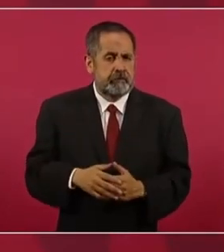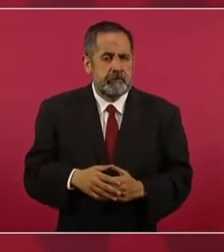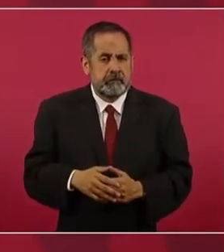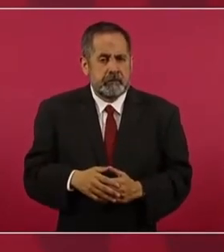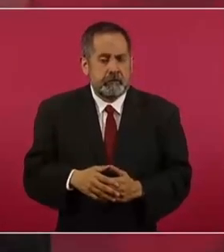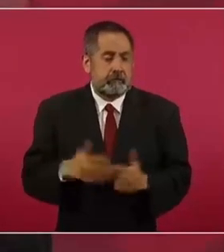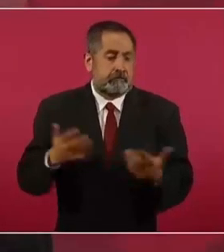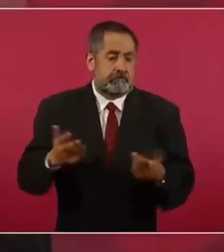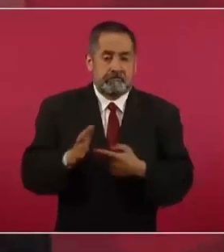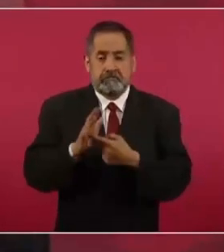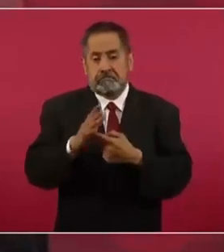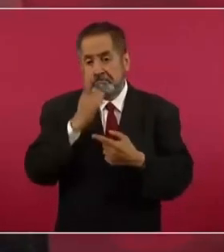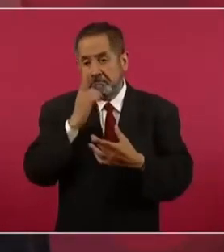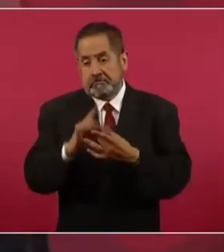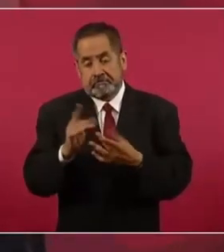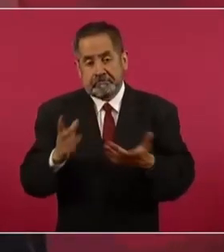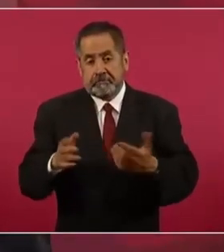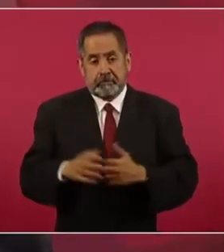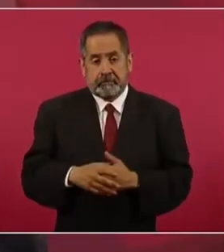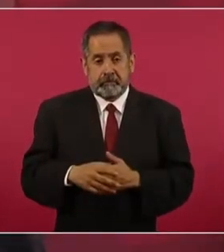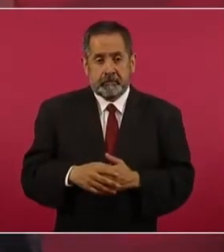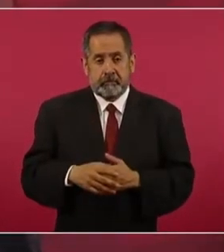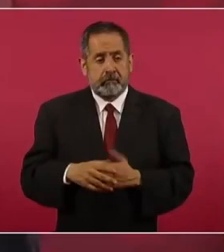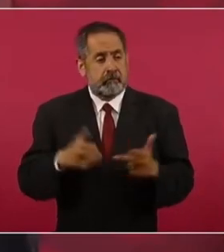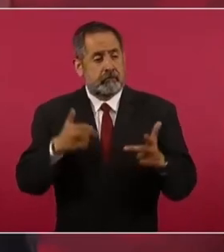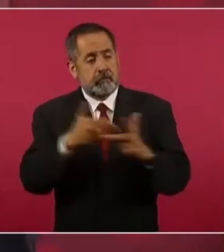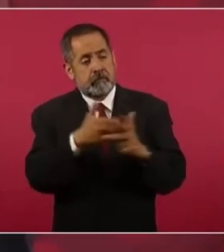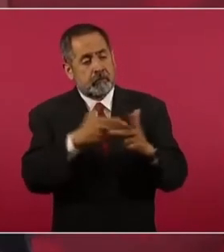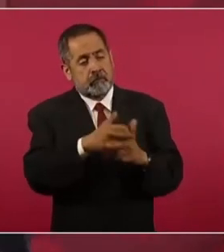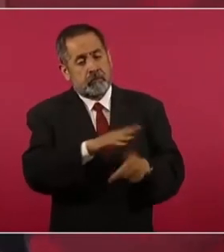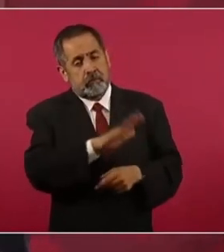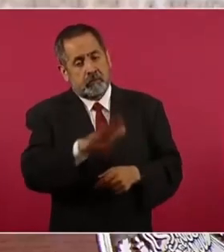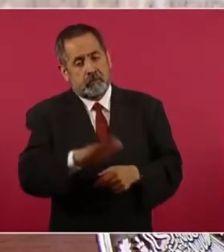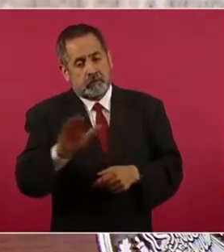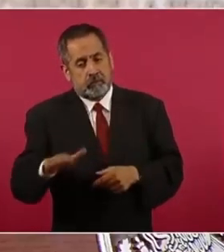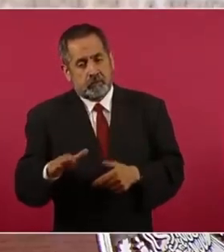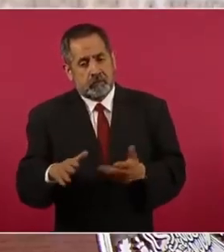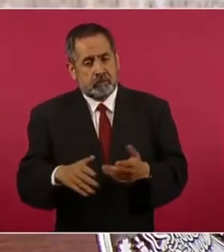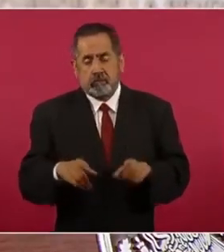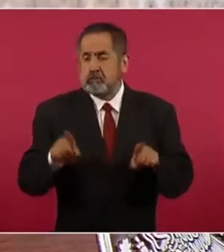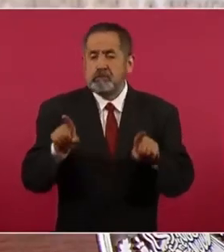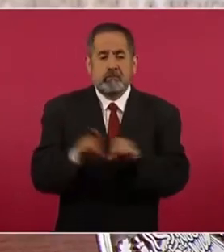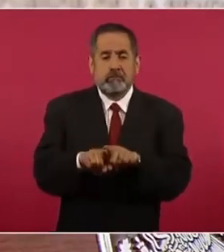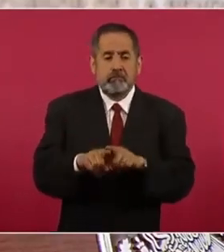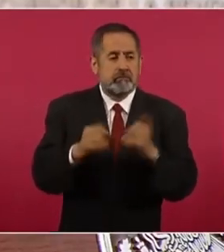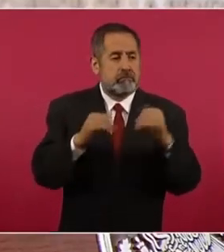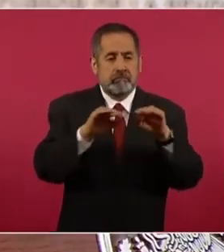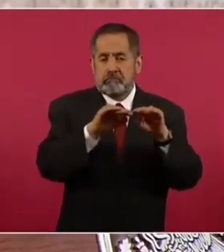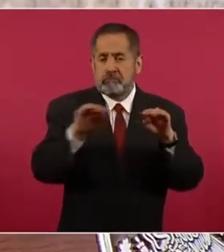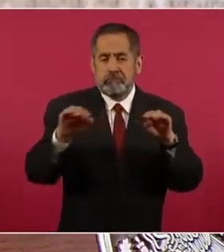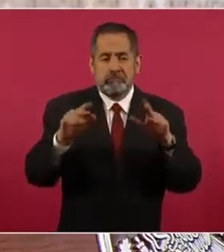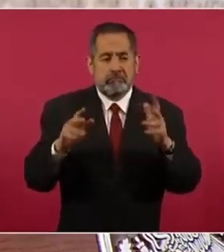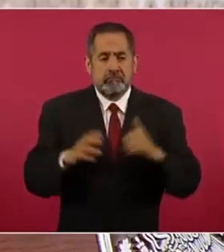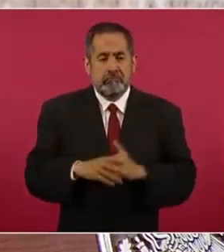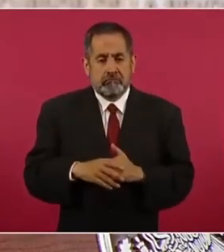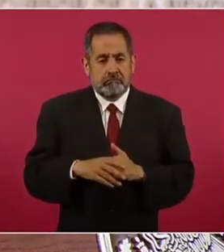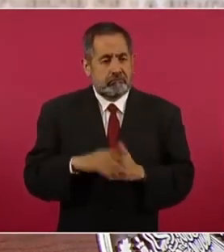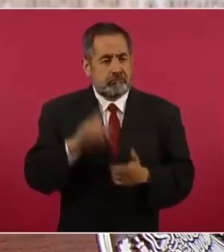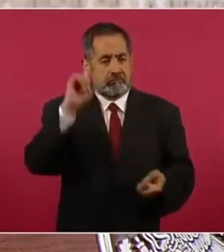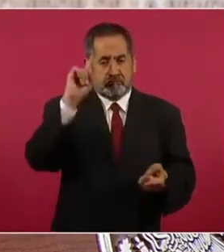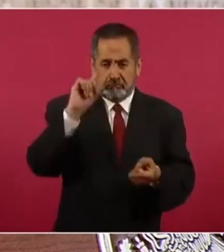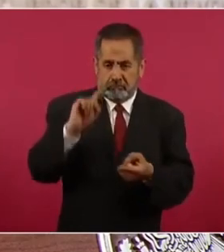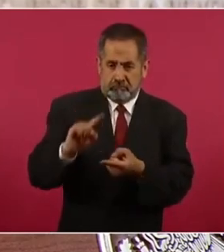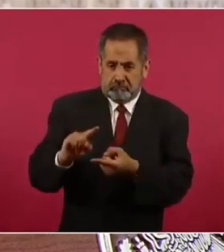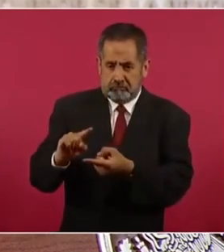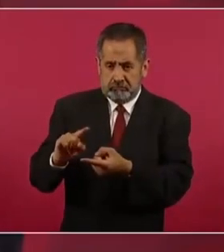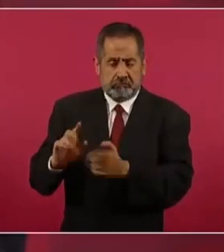2005. ¿Y qué les puedo decir? En homicidios, eso es lo mismo. Nosotros bajamos los